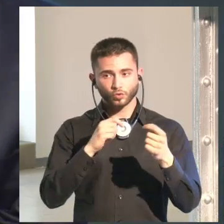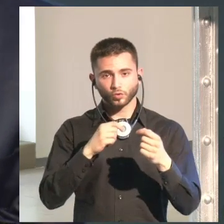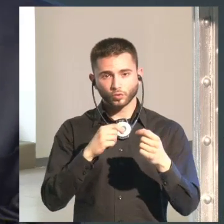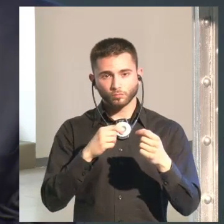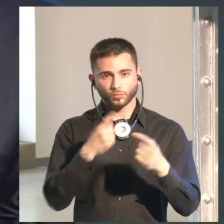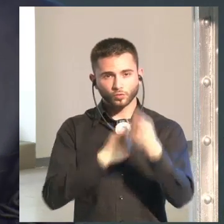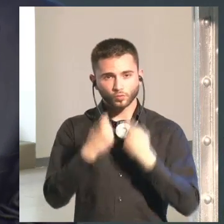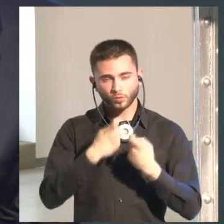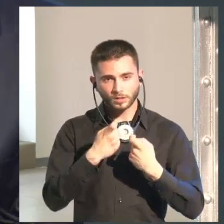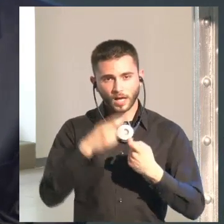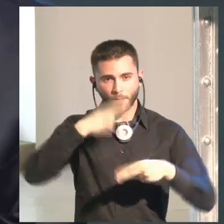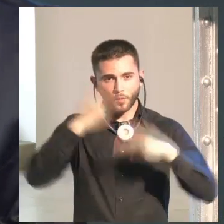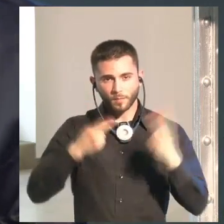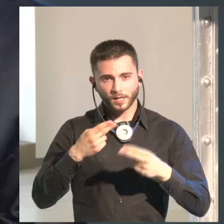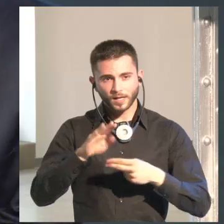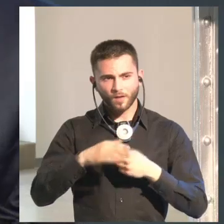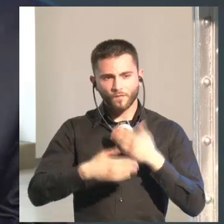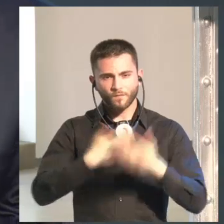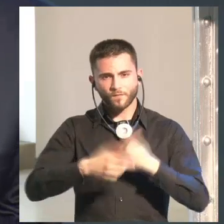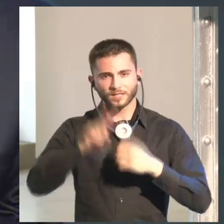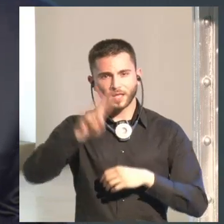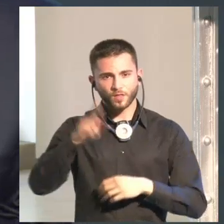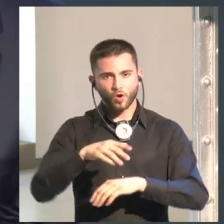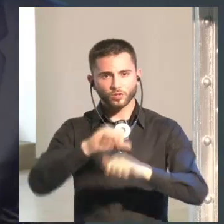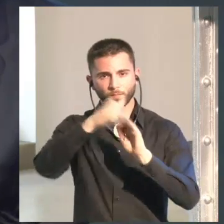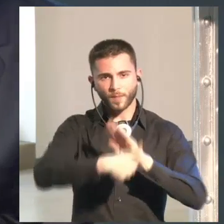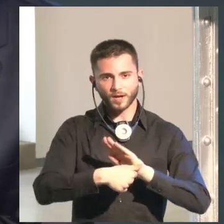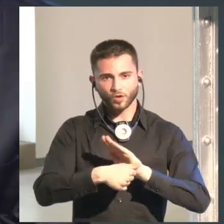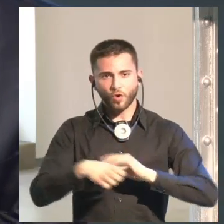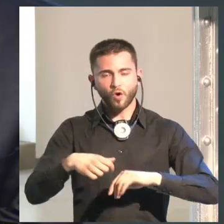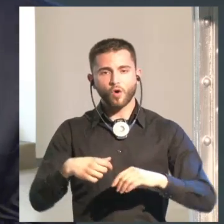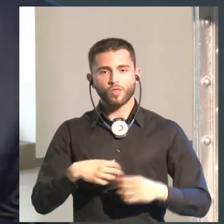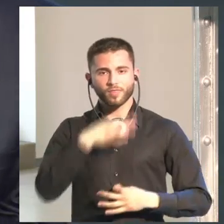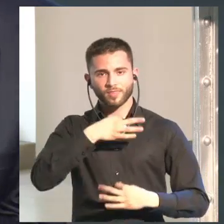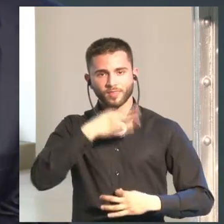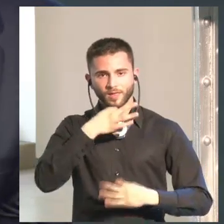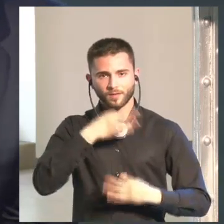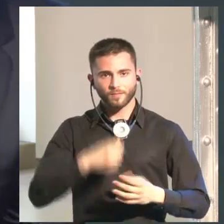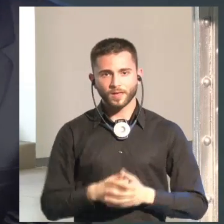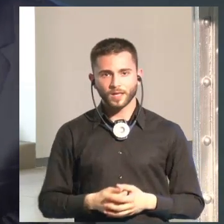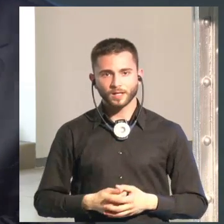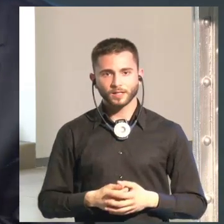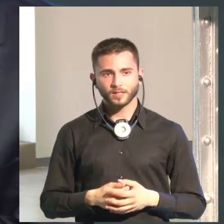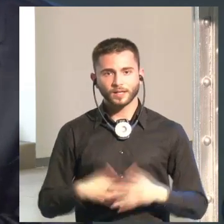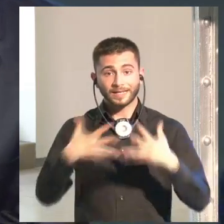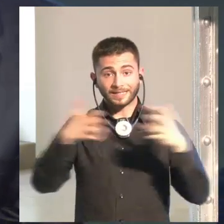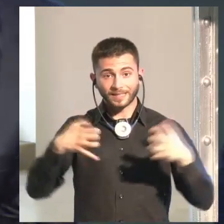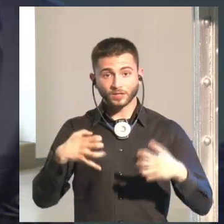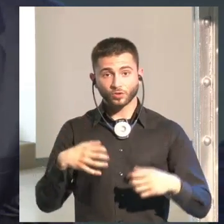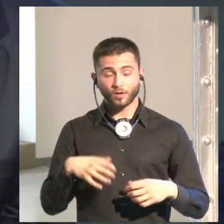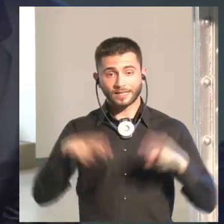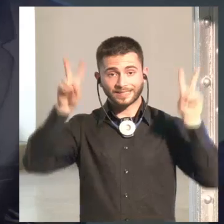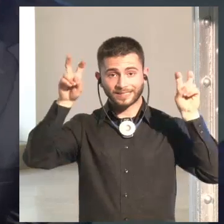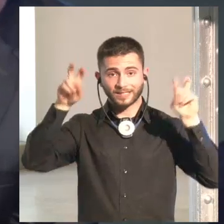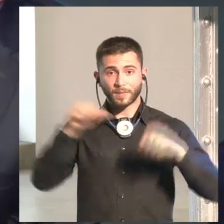era de la fase 2 del Marco Civil, en el cual se establecía en ese texto que en materia de privacidad, por ejemplo,